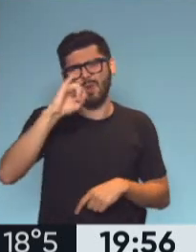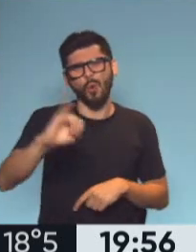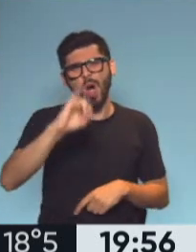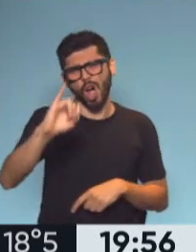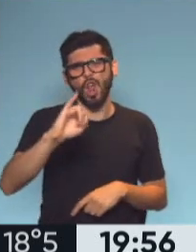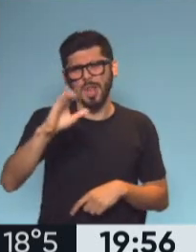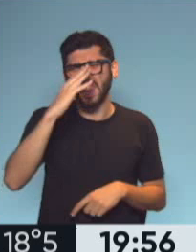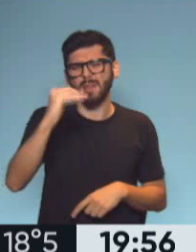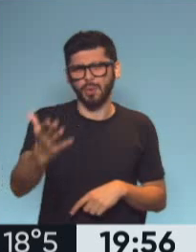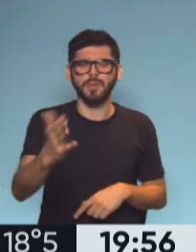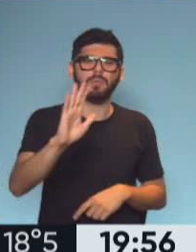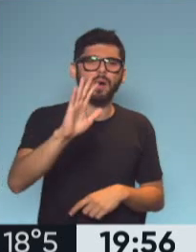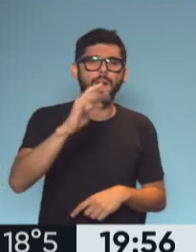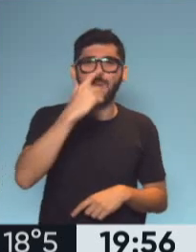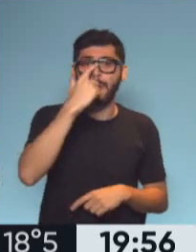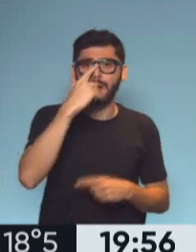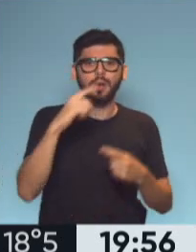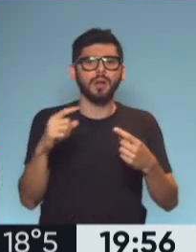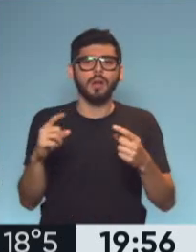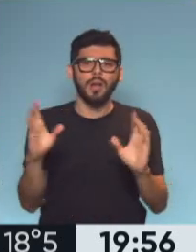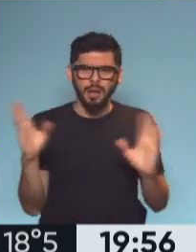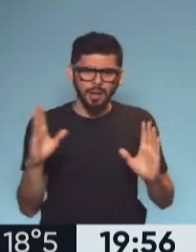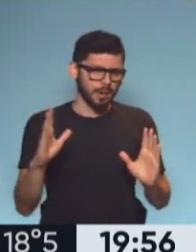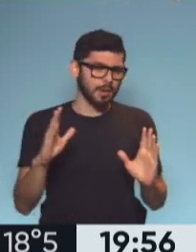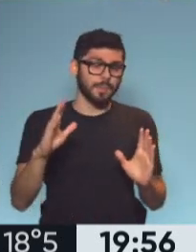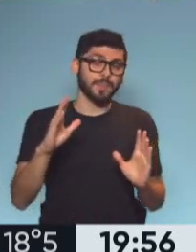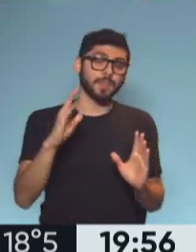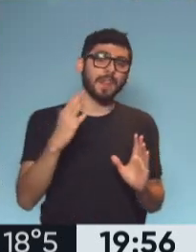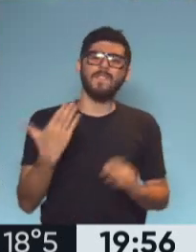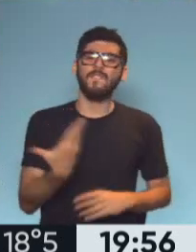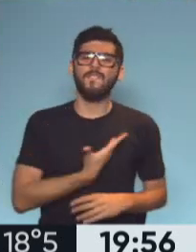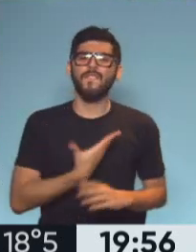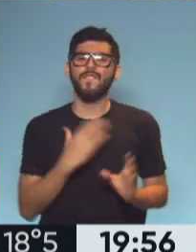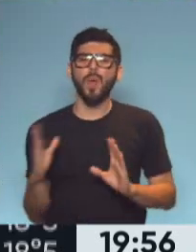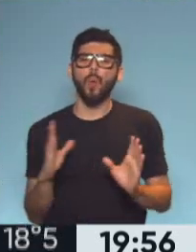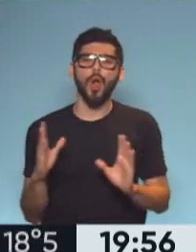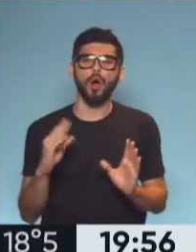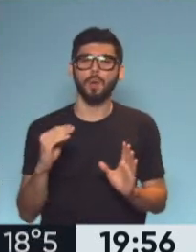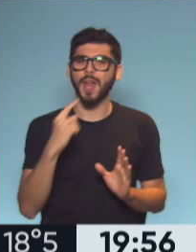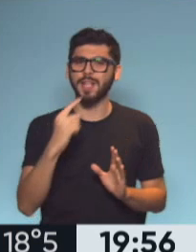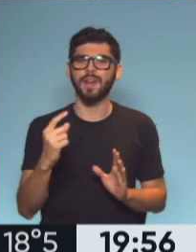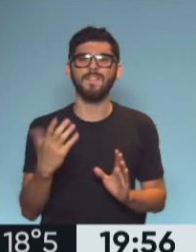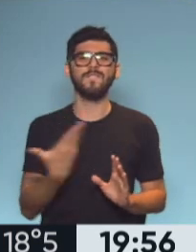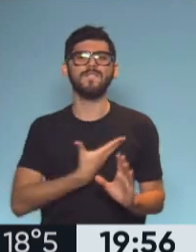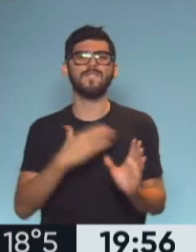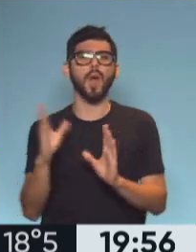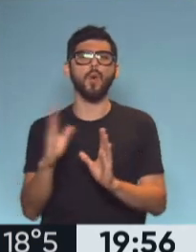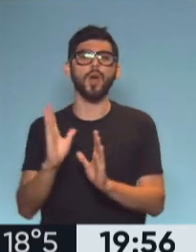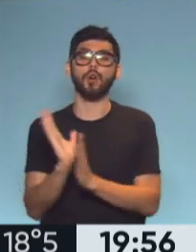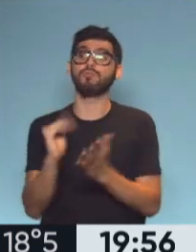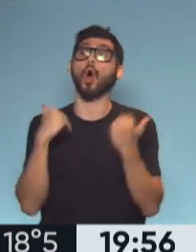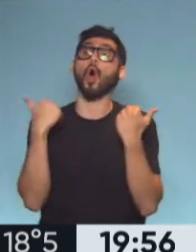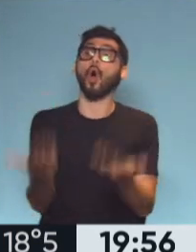doctor, en un ratito. A ratito. propósito de esto que usted dice, hay un periodo en el medio, febrero, porque estos expertos también dicen que febrero fue como el mes de las